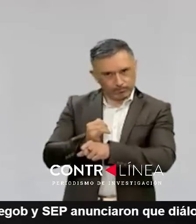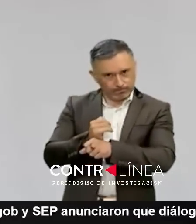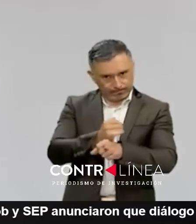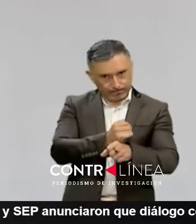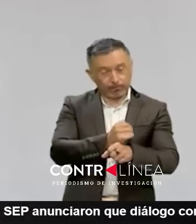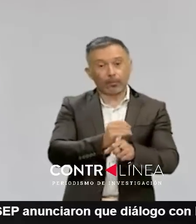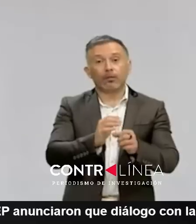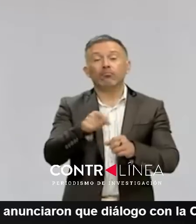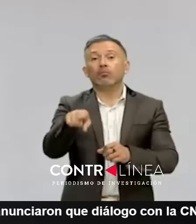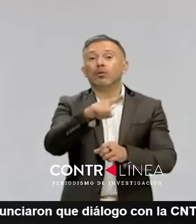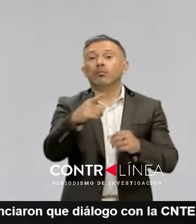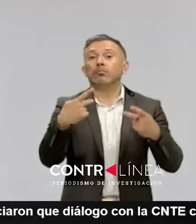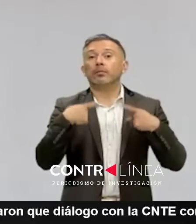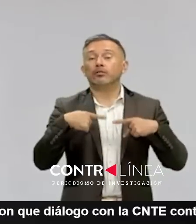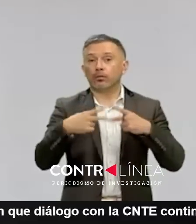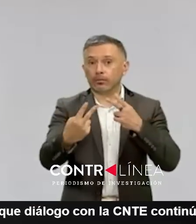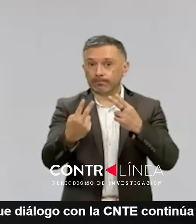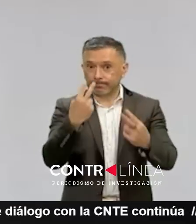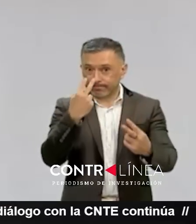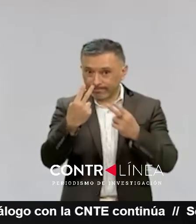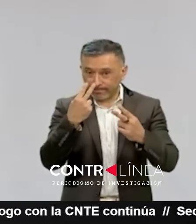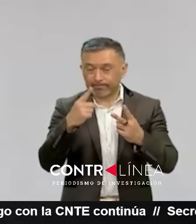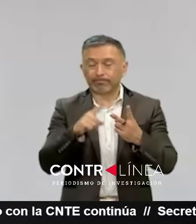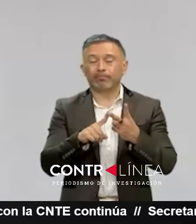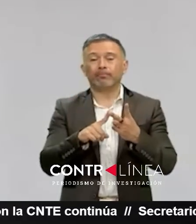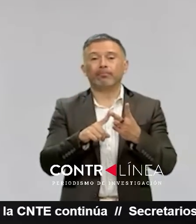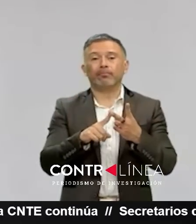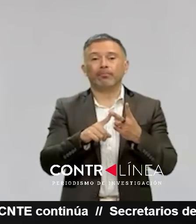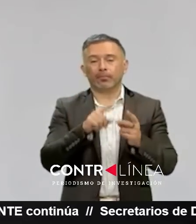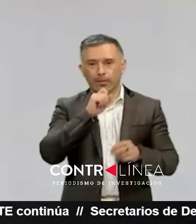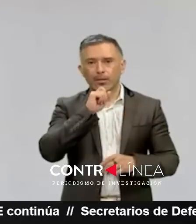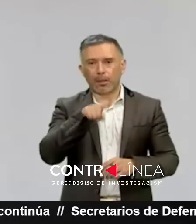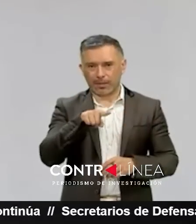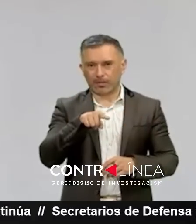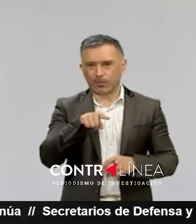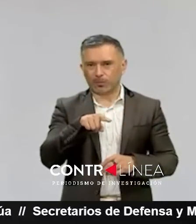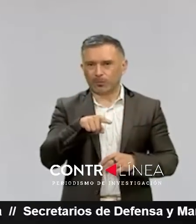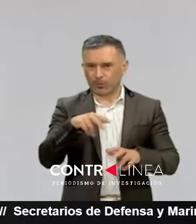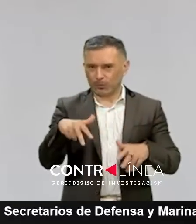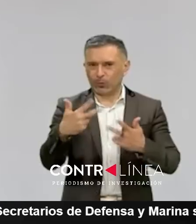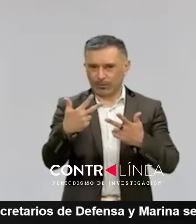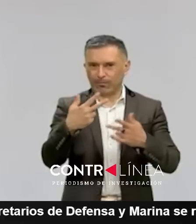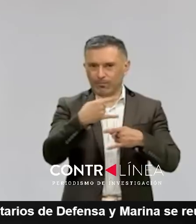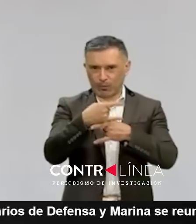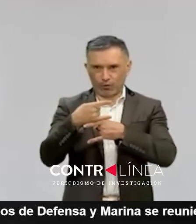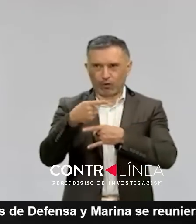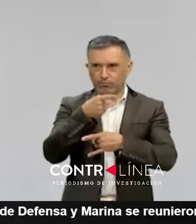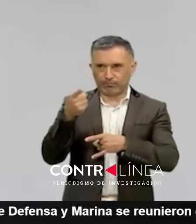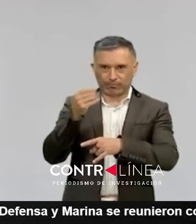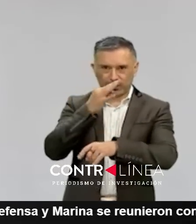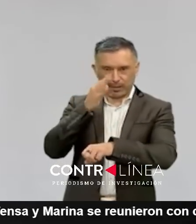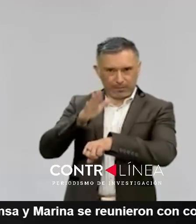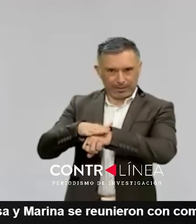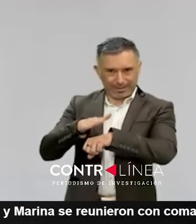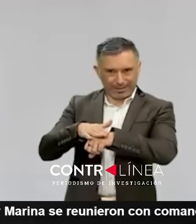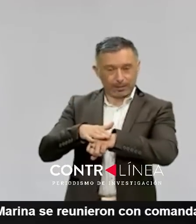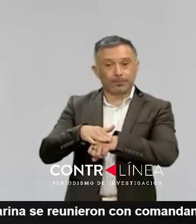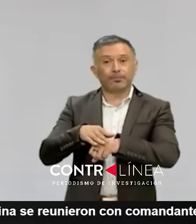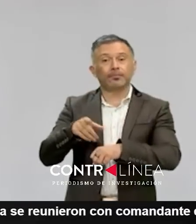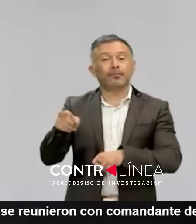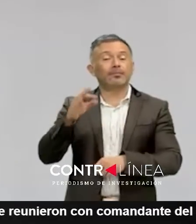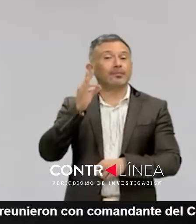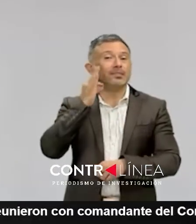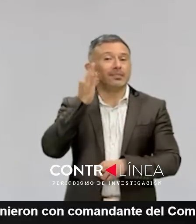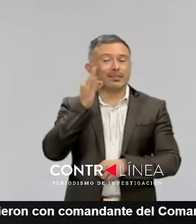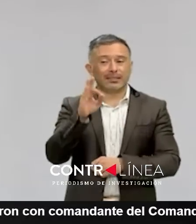nos escuchan y a mis compañeros aquí que estamos presentes, que el operativo de acompañamiento del